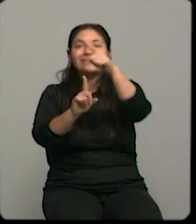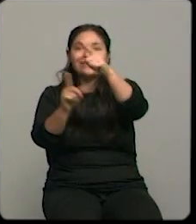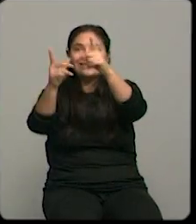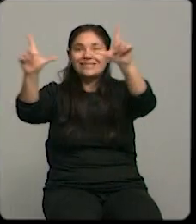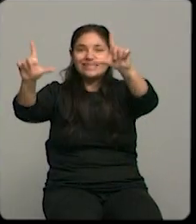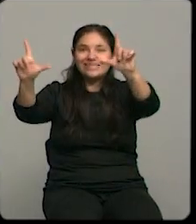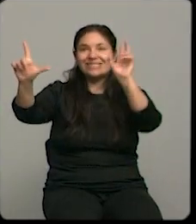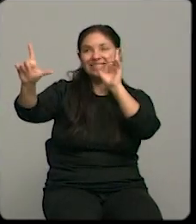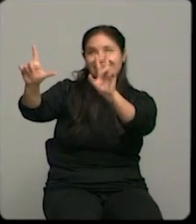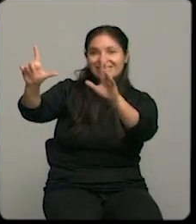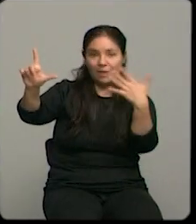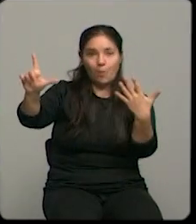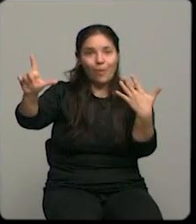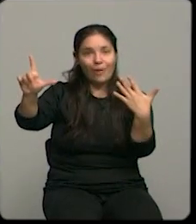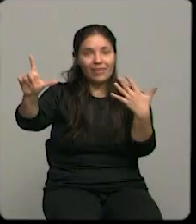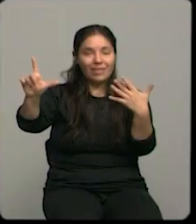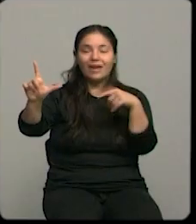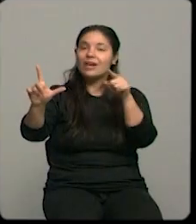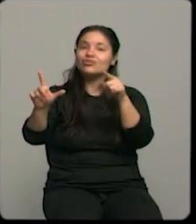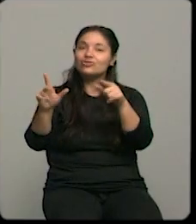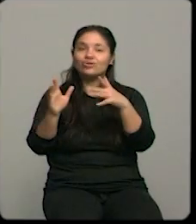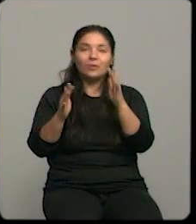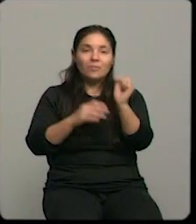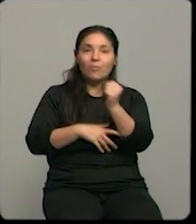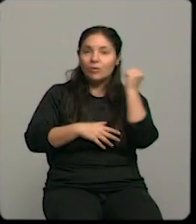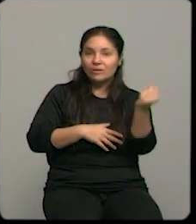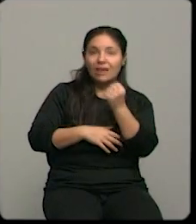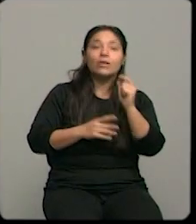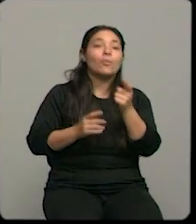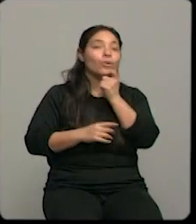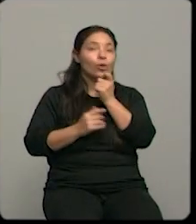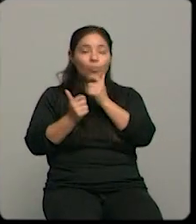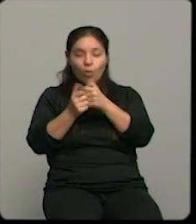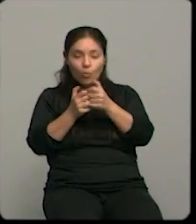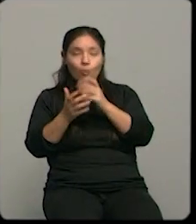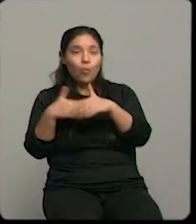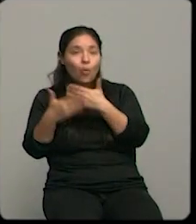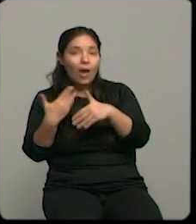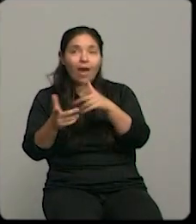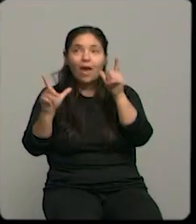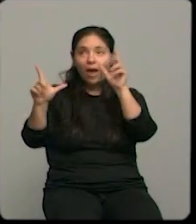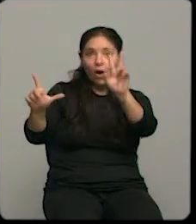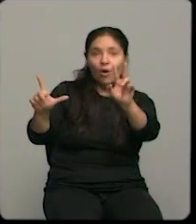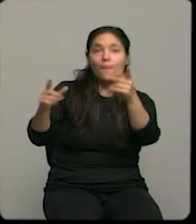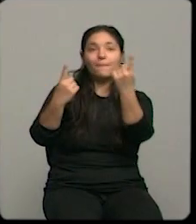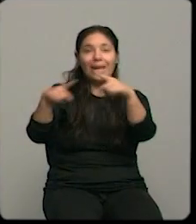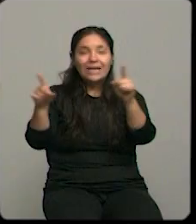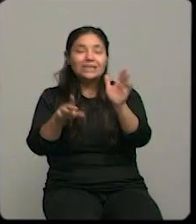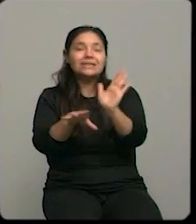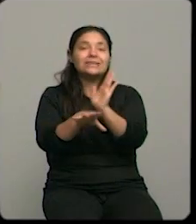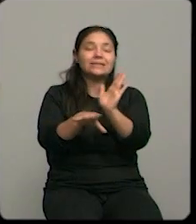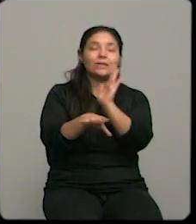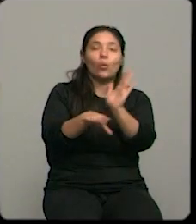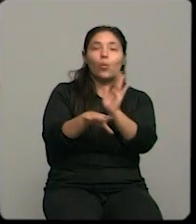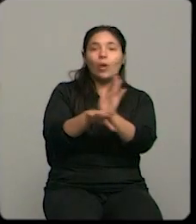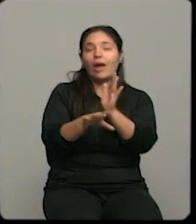música de película sin una apoyatura audiovisual. Es imposible. O un videogames, que lo hemos hecho con mucho éxito, un Avengers sinfónico que hicimos, casi